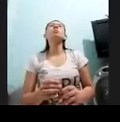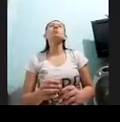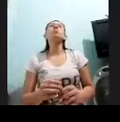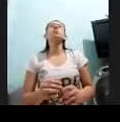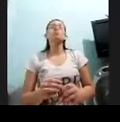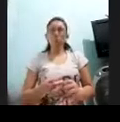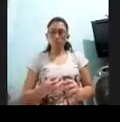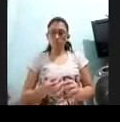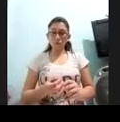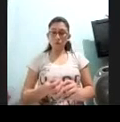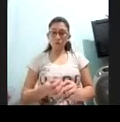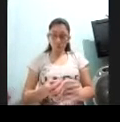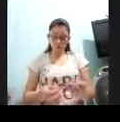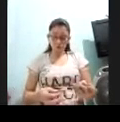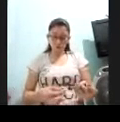V-I-D-A-L